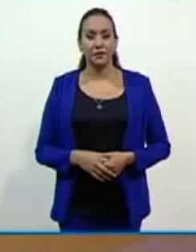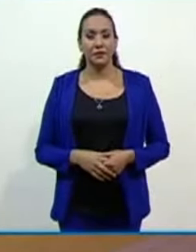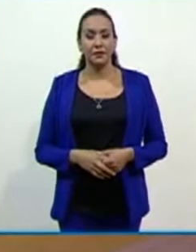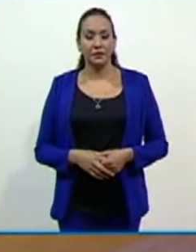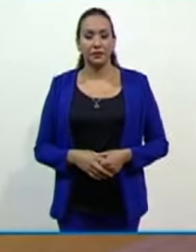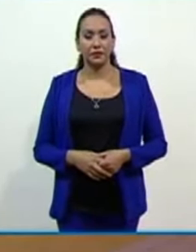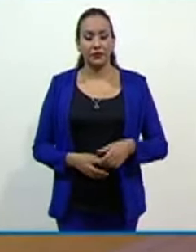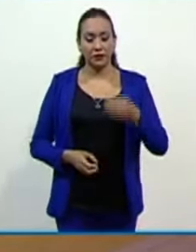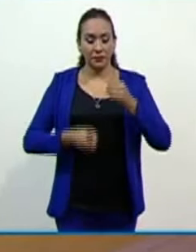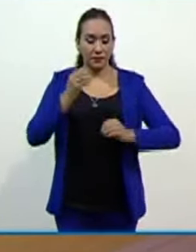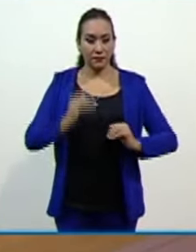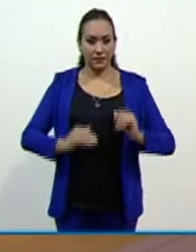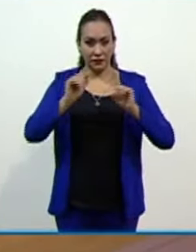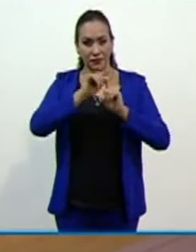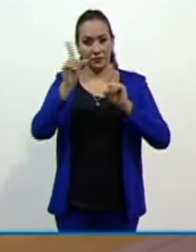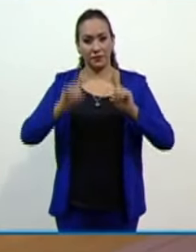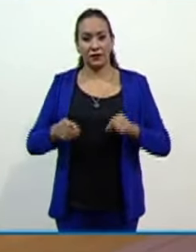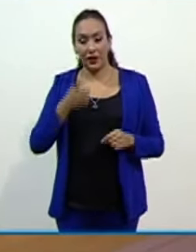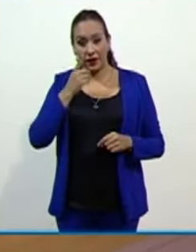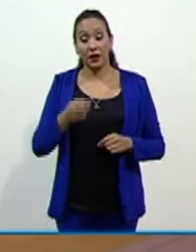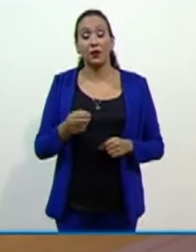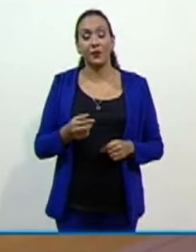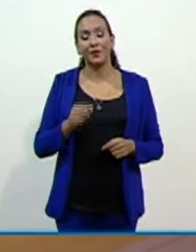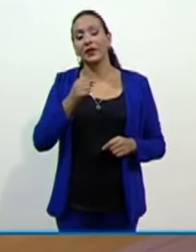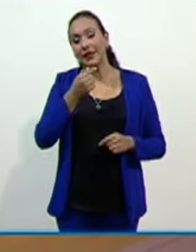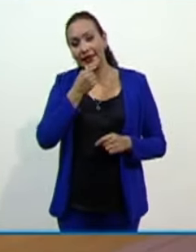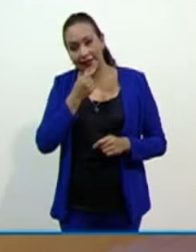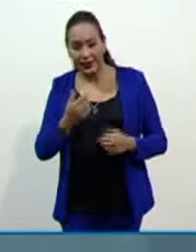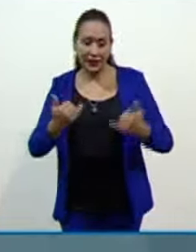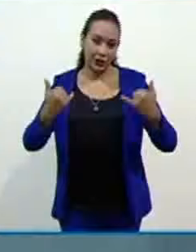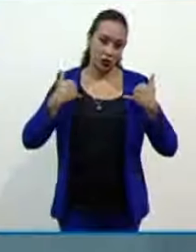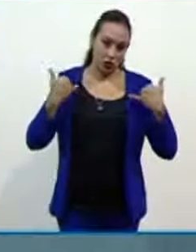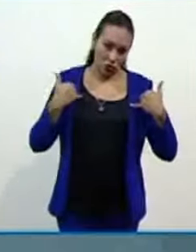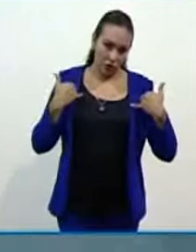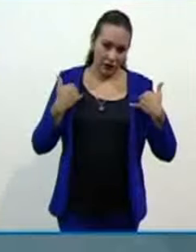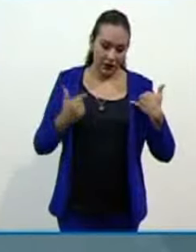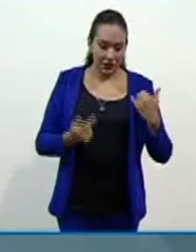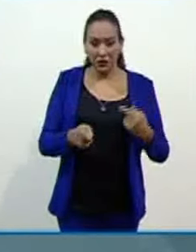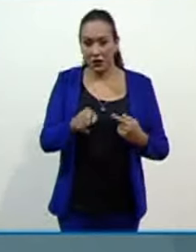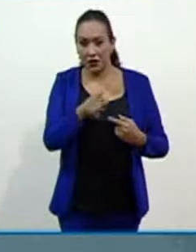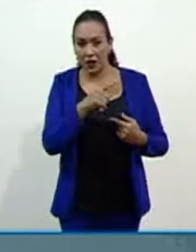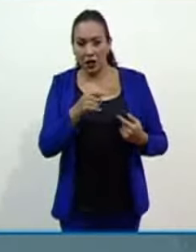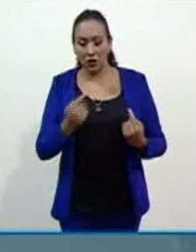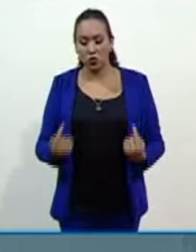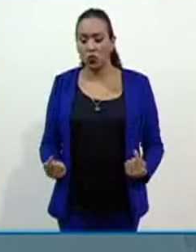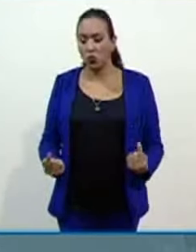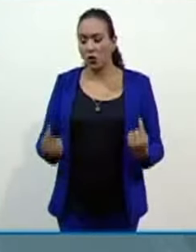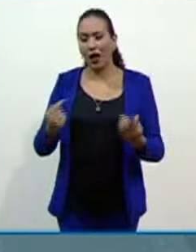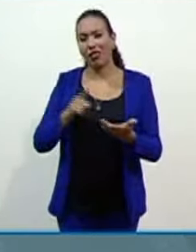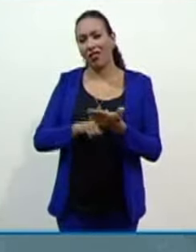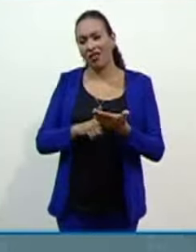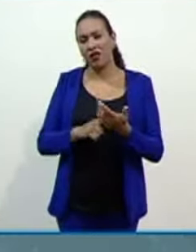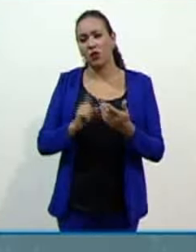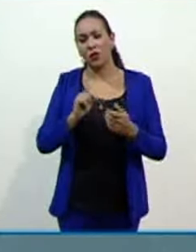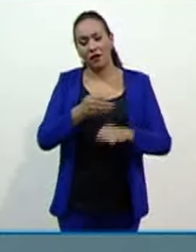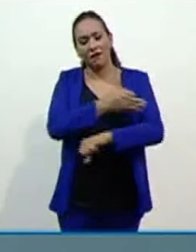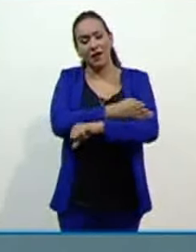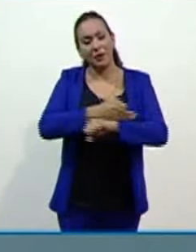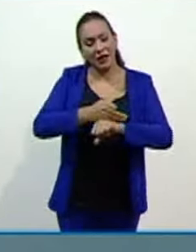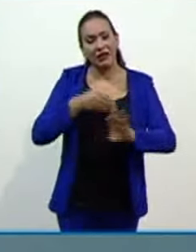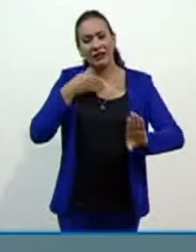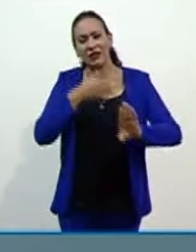Y la Suprema Corte recordó que niñas, niños y adolescentes que se desarrollan en entornos de violencia de género o familiar